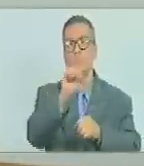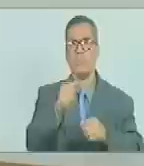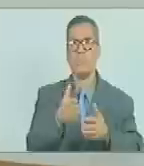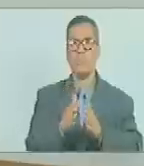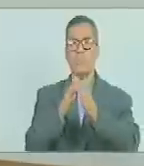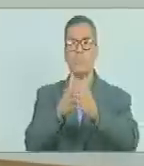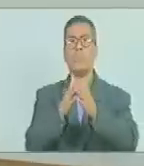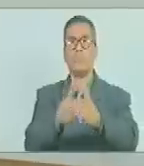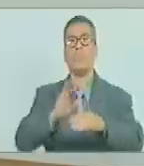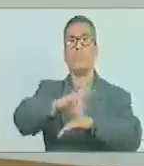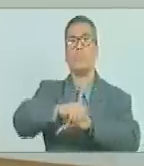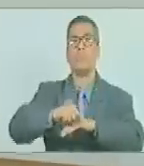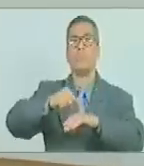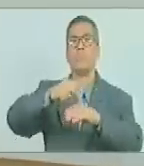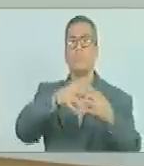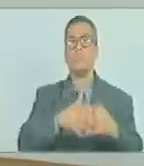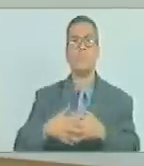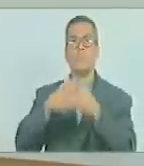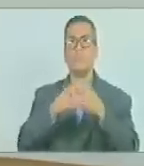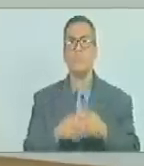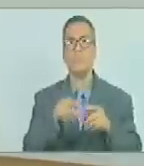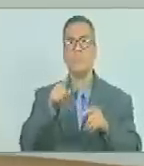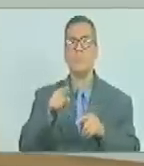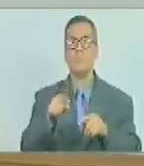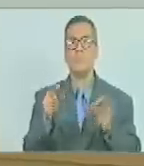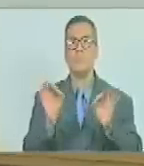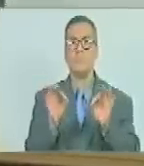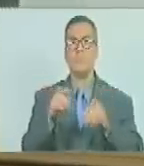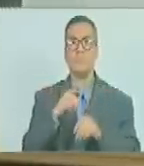petróleo? Muy por el contrario.